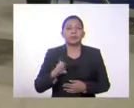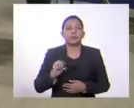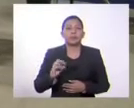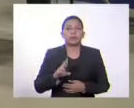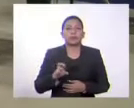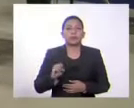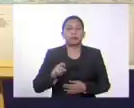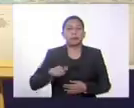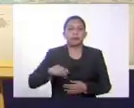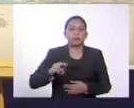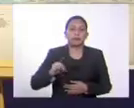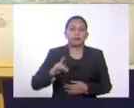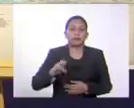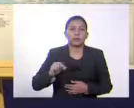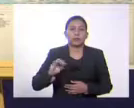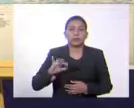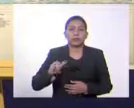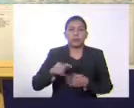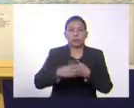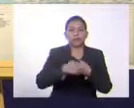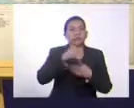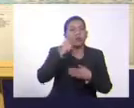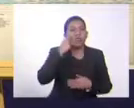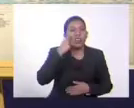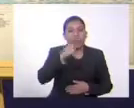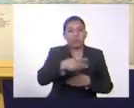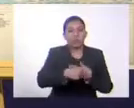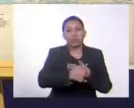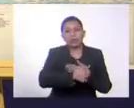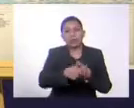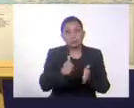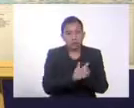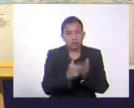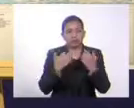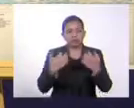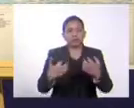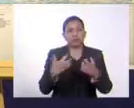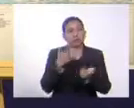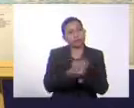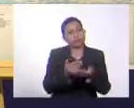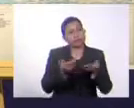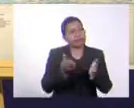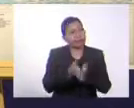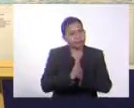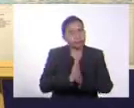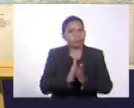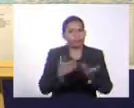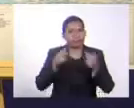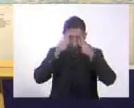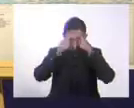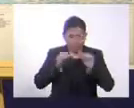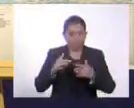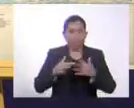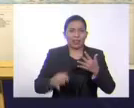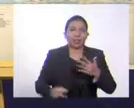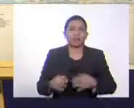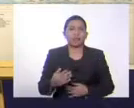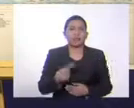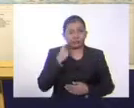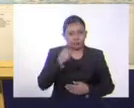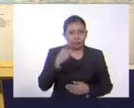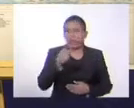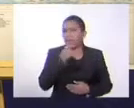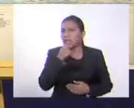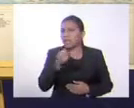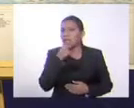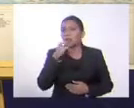¿sí? Así es. Como nosotros notamos en la noticia, la sociedad civil hizo un empuje, ¿verdad?, para que la Asamblea